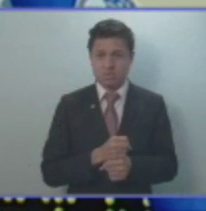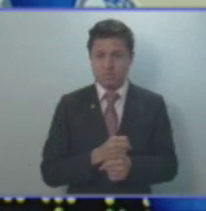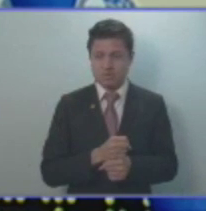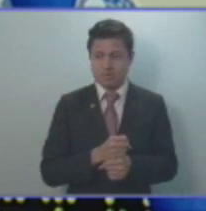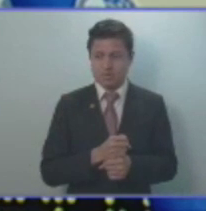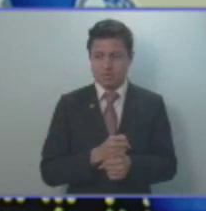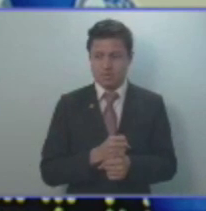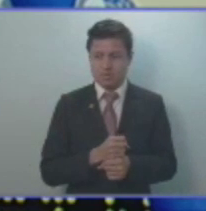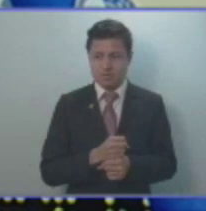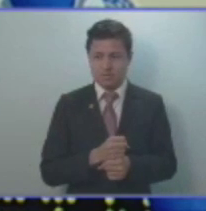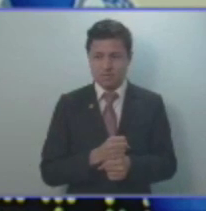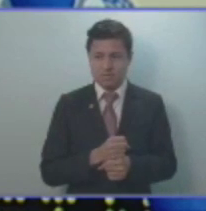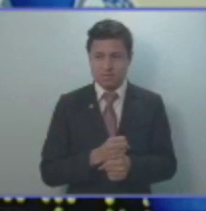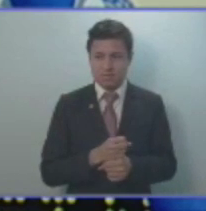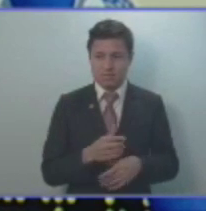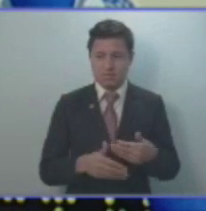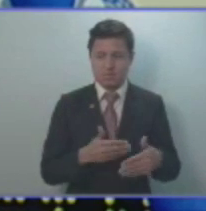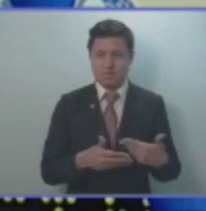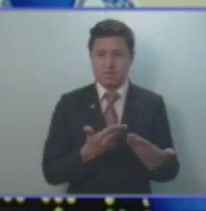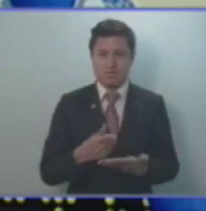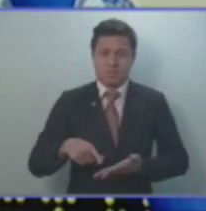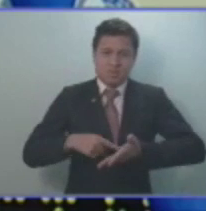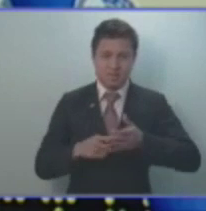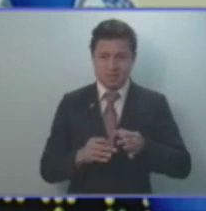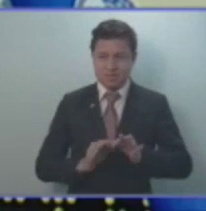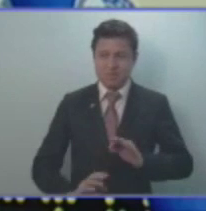identidad étnica y cultural,